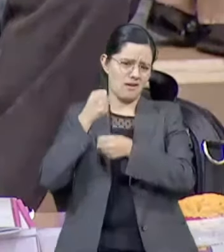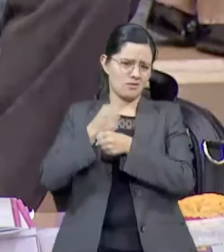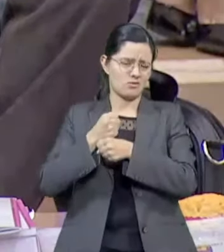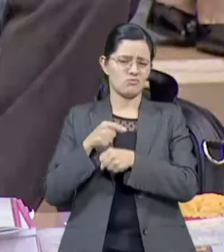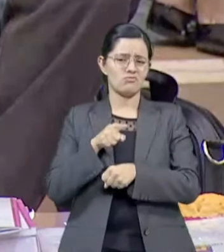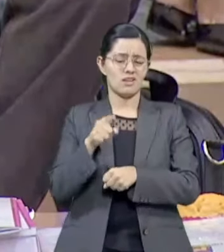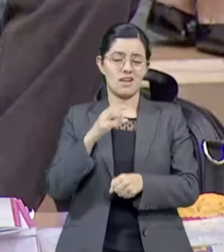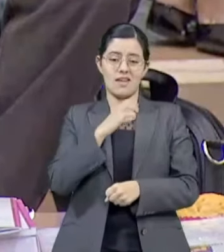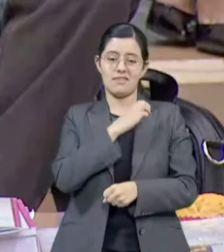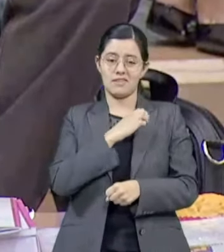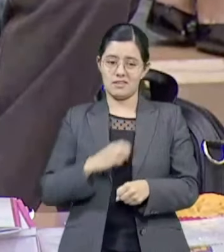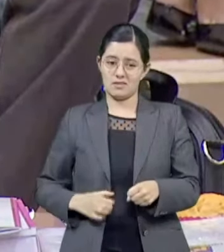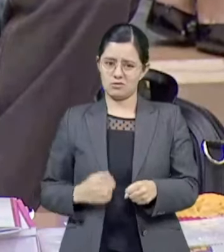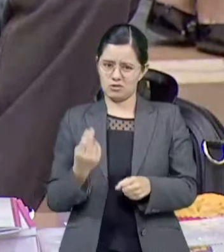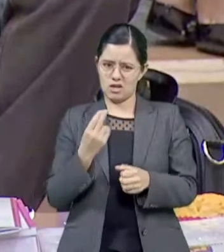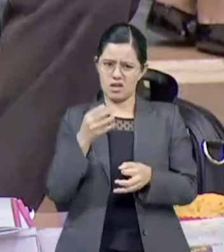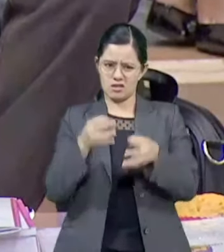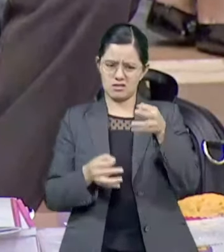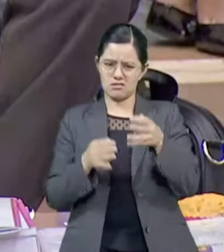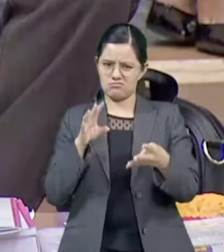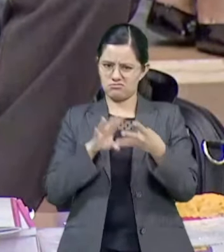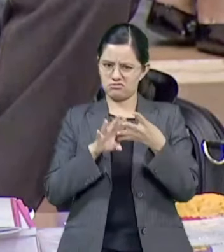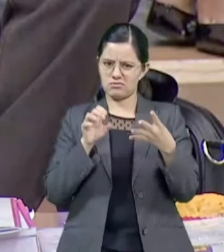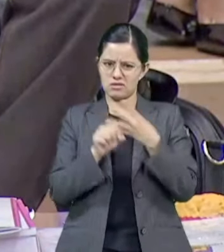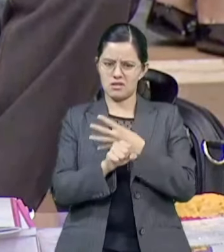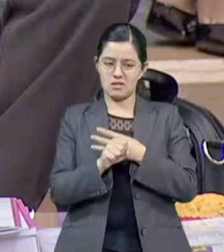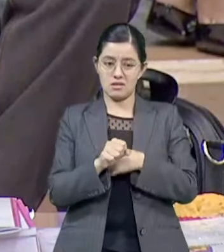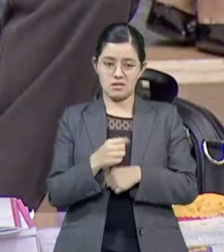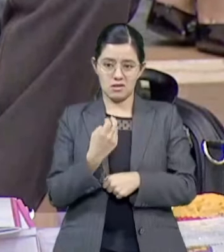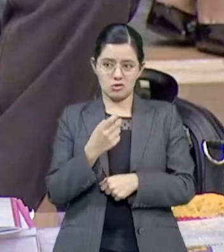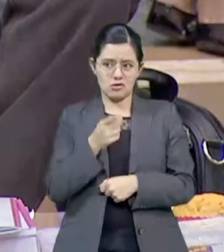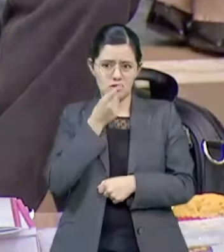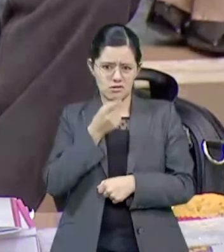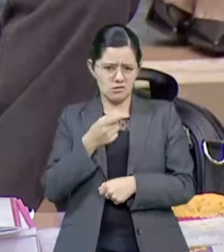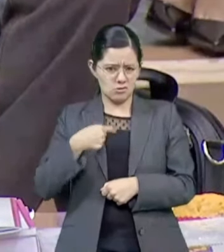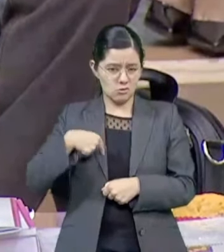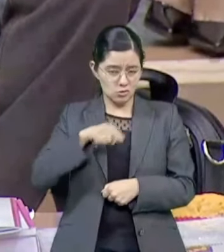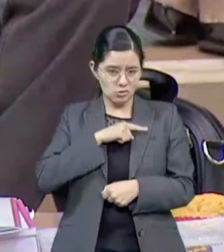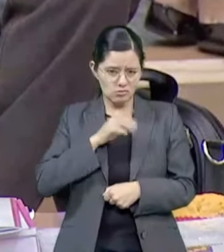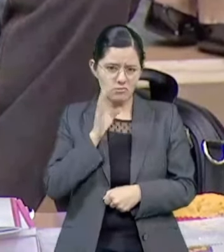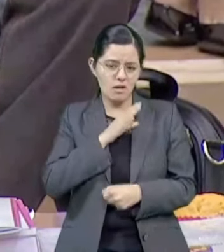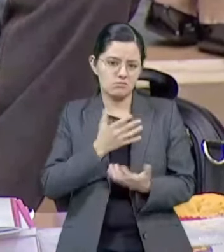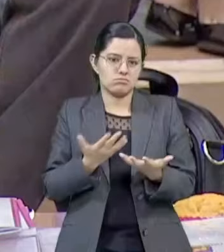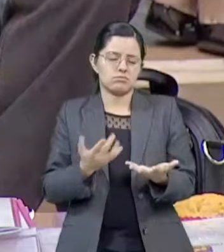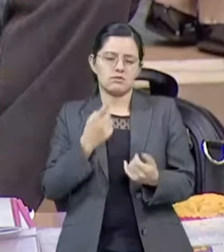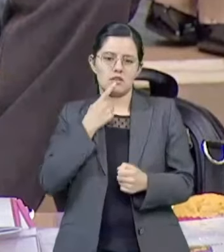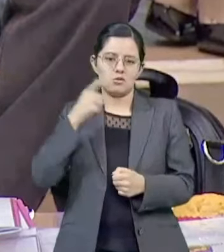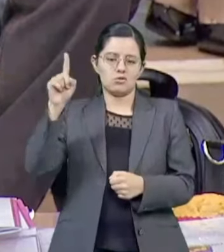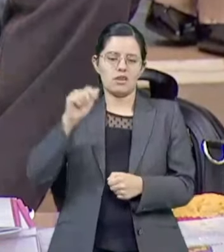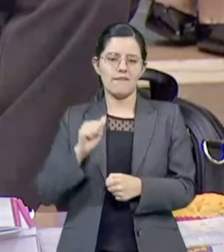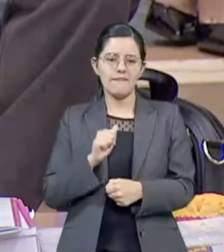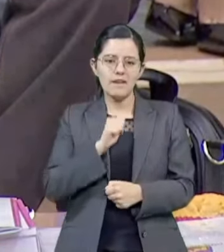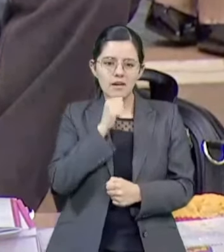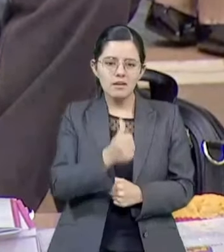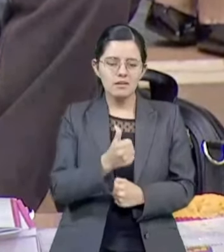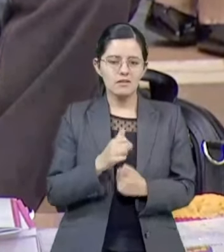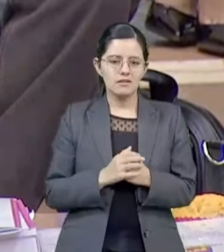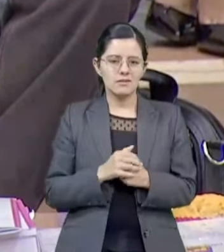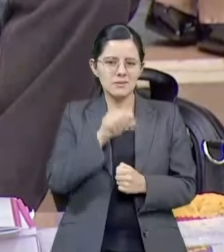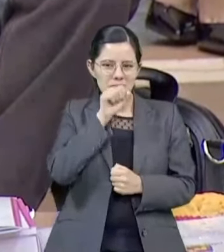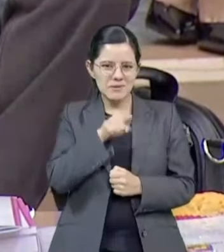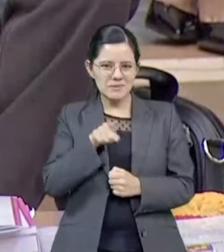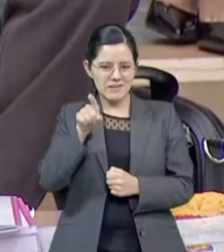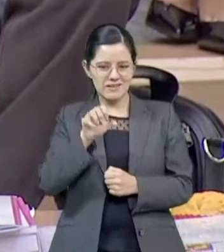de candidatos. Dicen que los nuestros, pues, ¿por qué no los impugnaron? ¿Por qué no presentaron las denuncias? ¿Por qué no presentaron aquí, como lo hizo